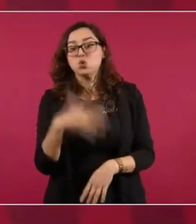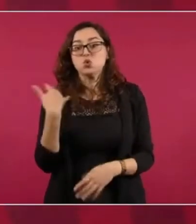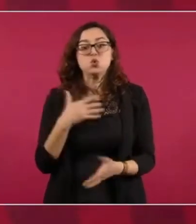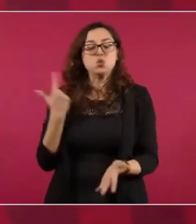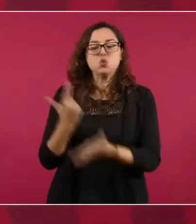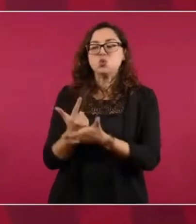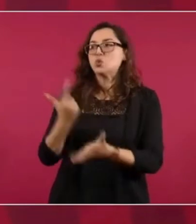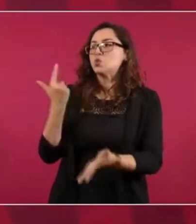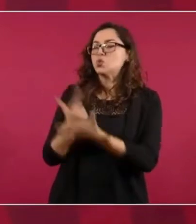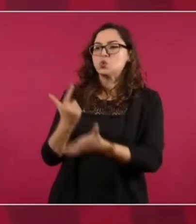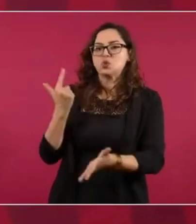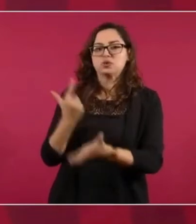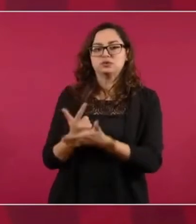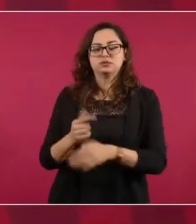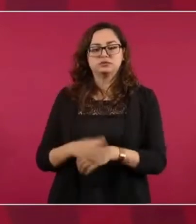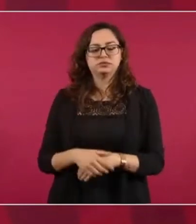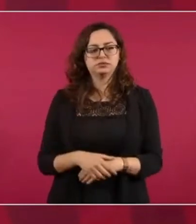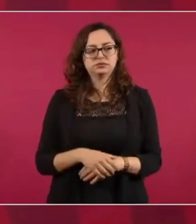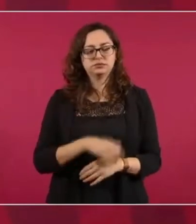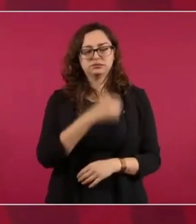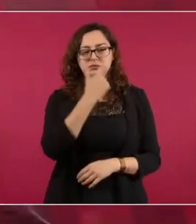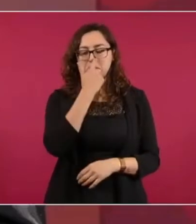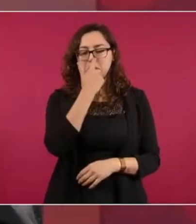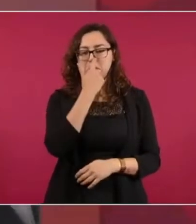En vez de